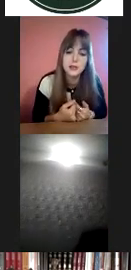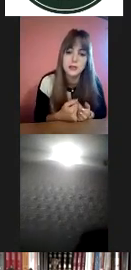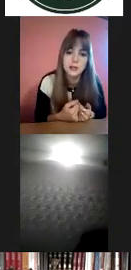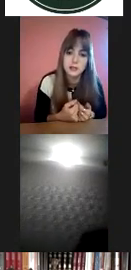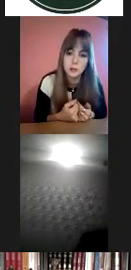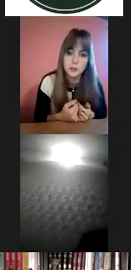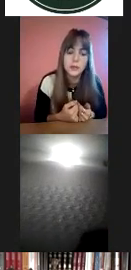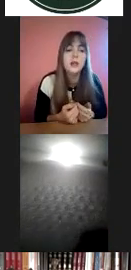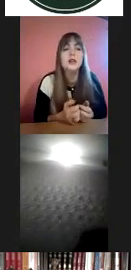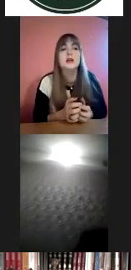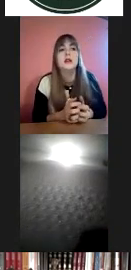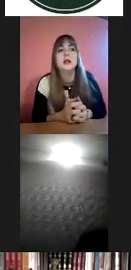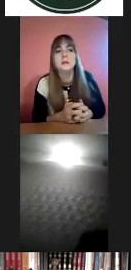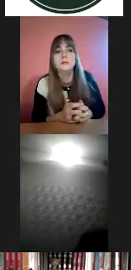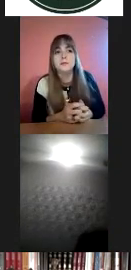a ellos tener esa salud.